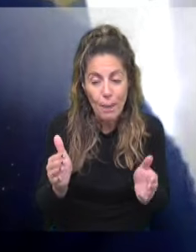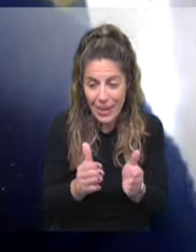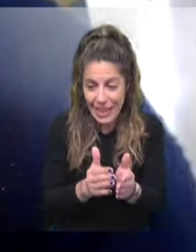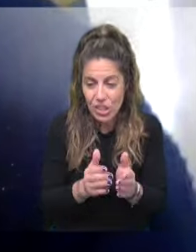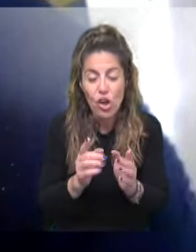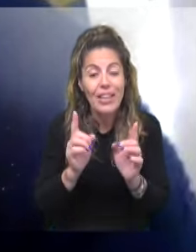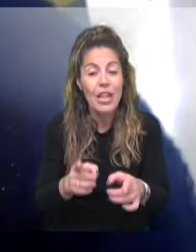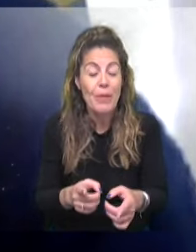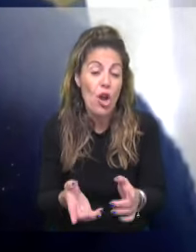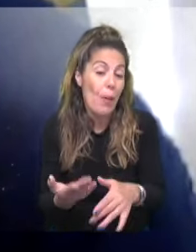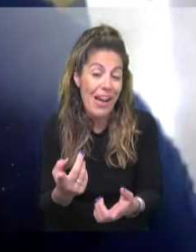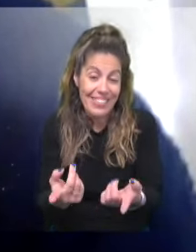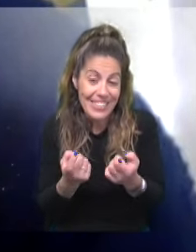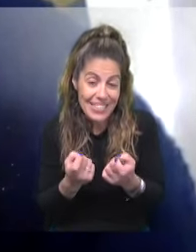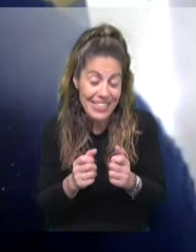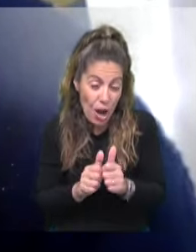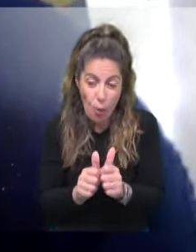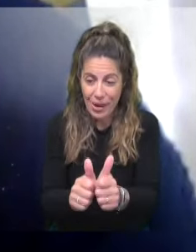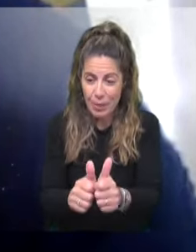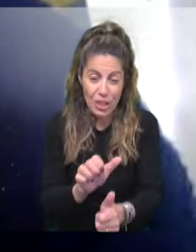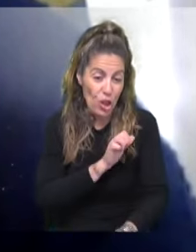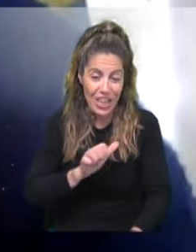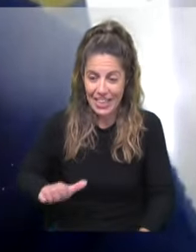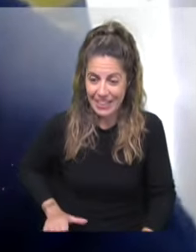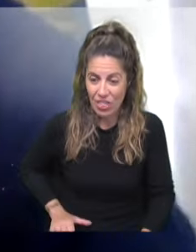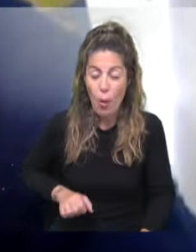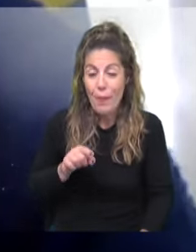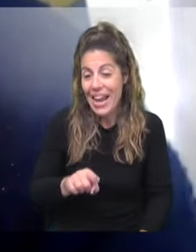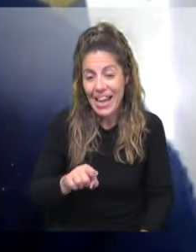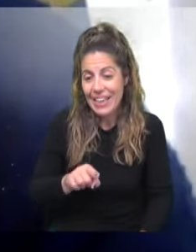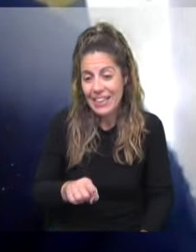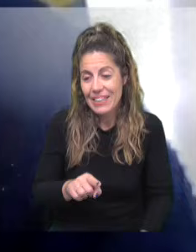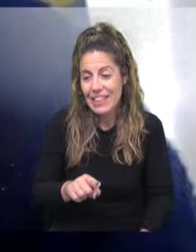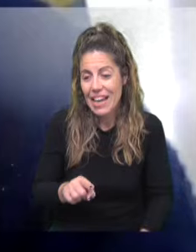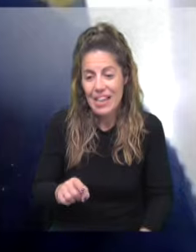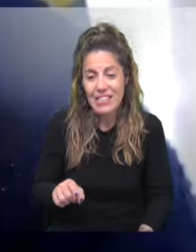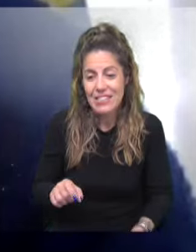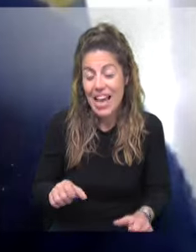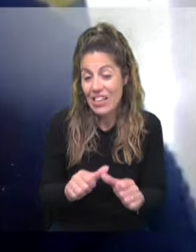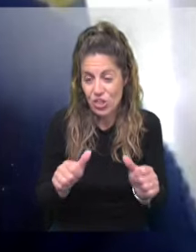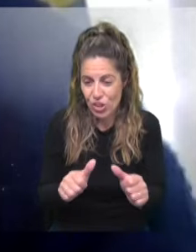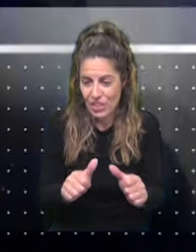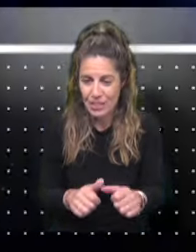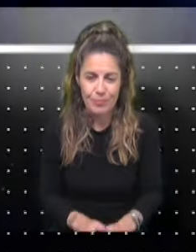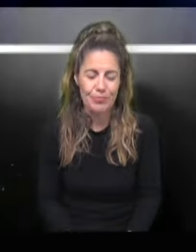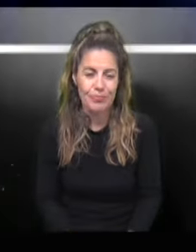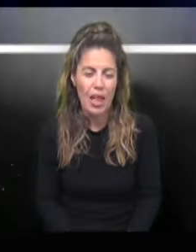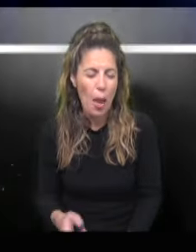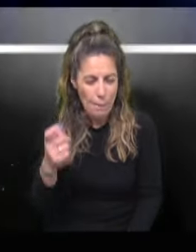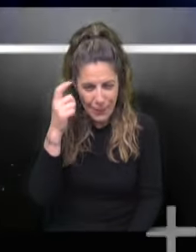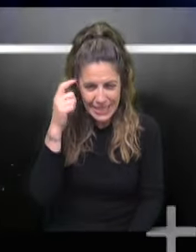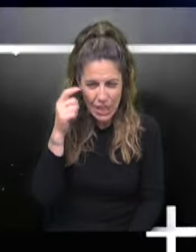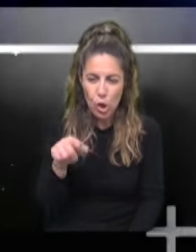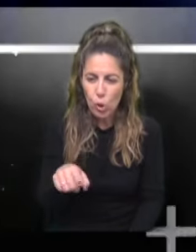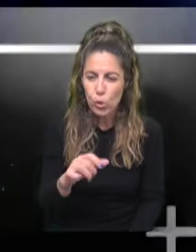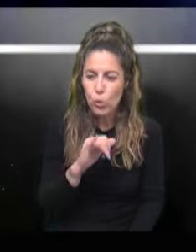también los que más necesitan de la acompañamiento del Estado este para este tipo de este de acciones pensando un poco en lo que